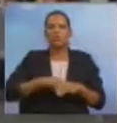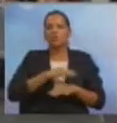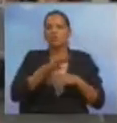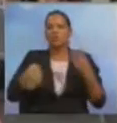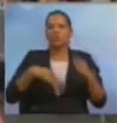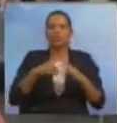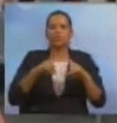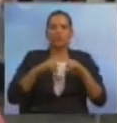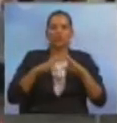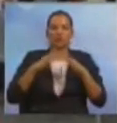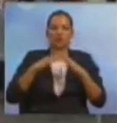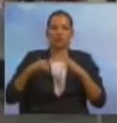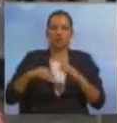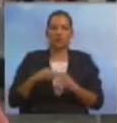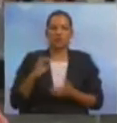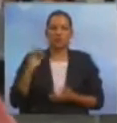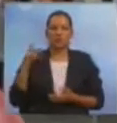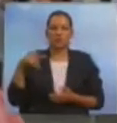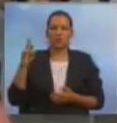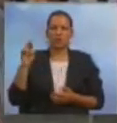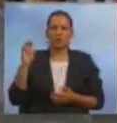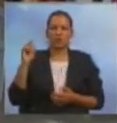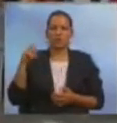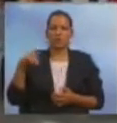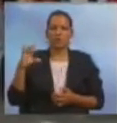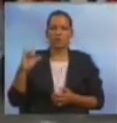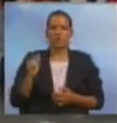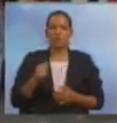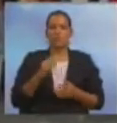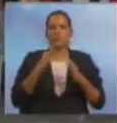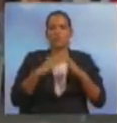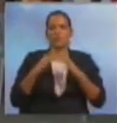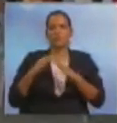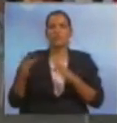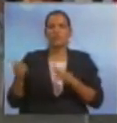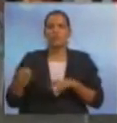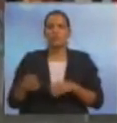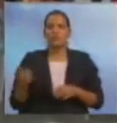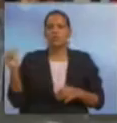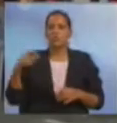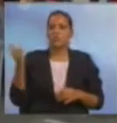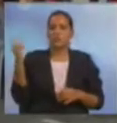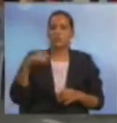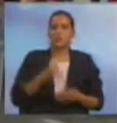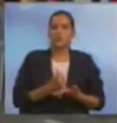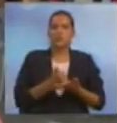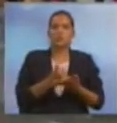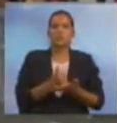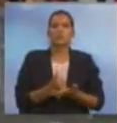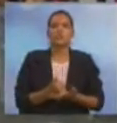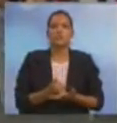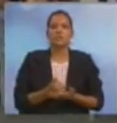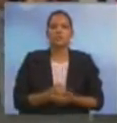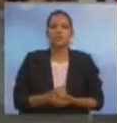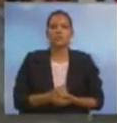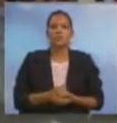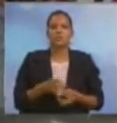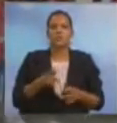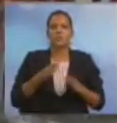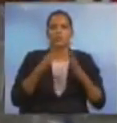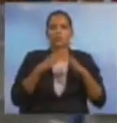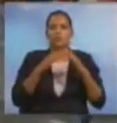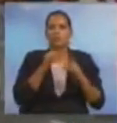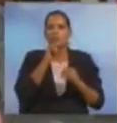alrededor de toda la Propicia, o sea, casa a casa, a fin de que la gente también se dé cuenta que en realidad está llegando la ayuda. De repente, si en una